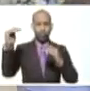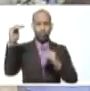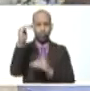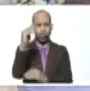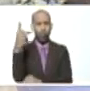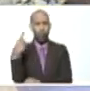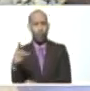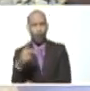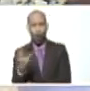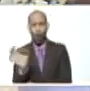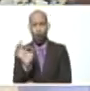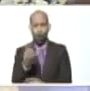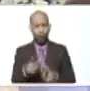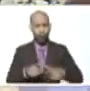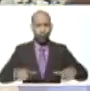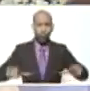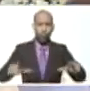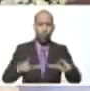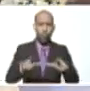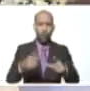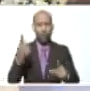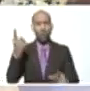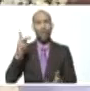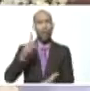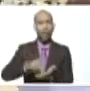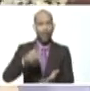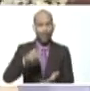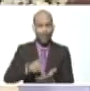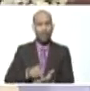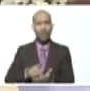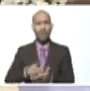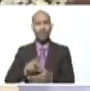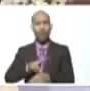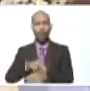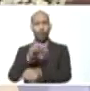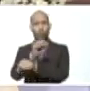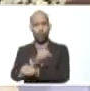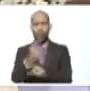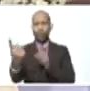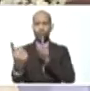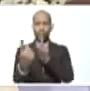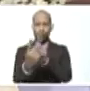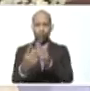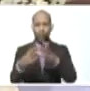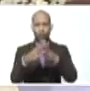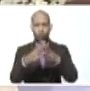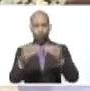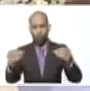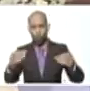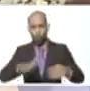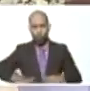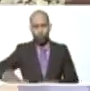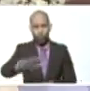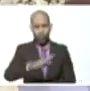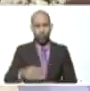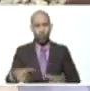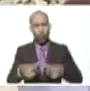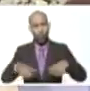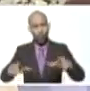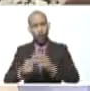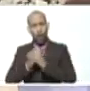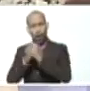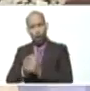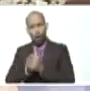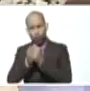parroquia, santuario diocesano, para que la presencia del beato sea cercana a todos. Junto a estos lugares de oración, peregrinación